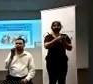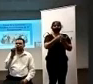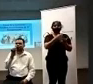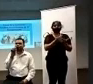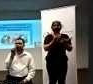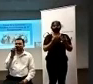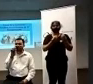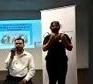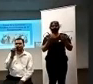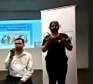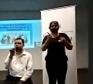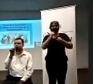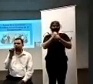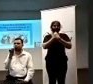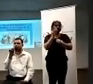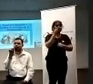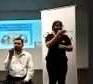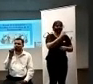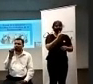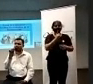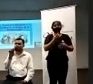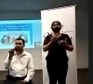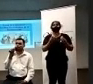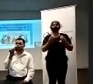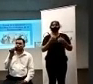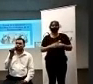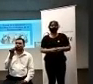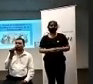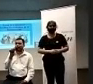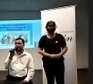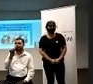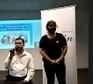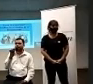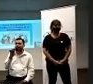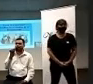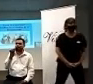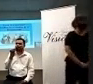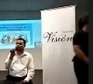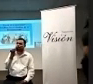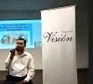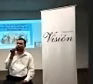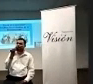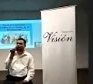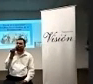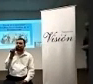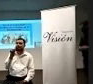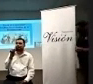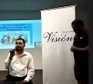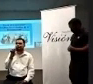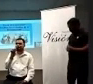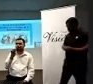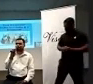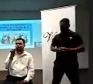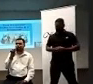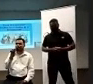ámbito privado, con las suspensiones que se dieron, suspensiones temporales o permanentes o cosas así, la